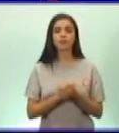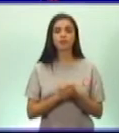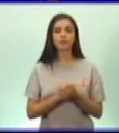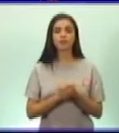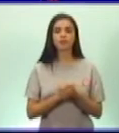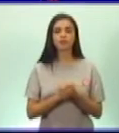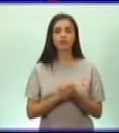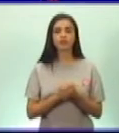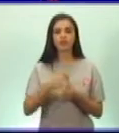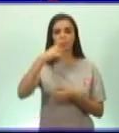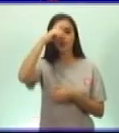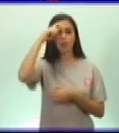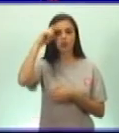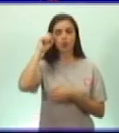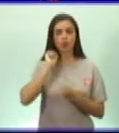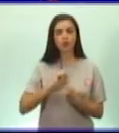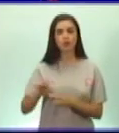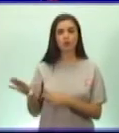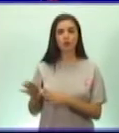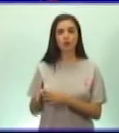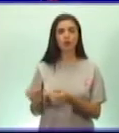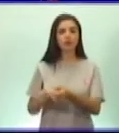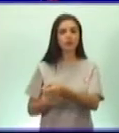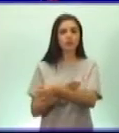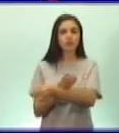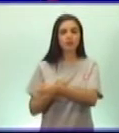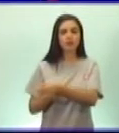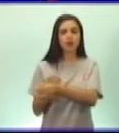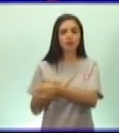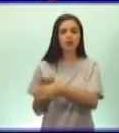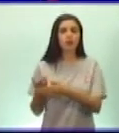El sudor se expulsa a través de los poros de la piel,